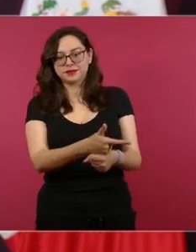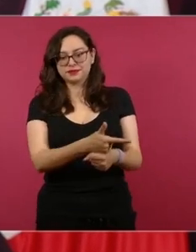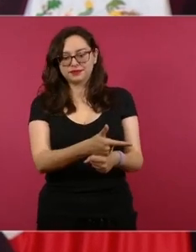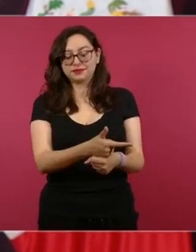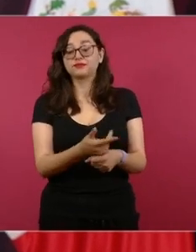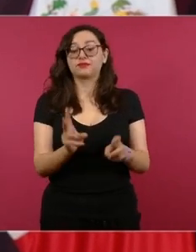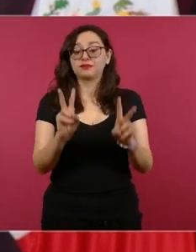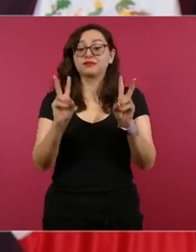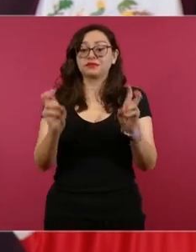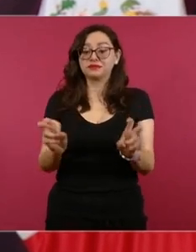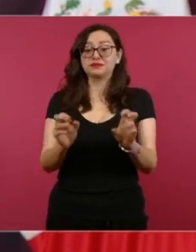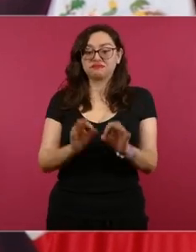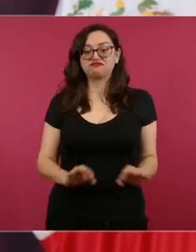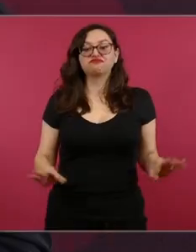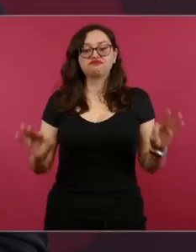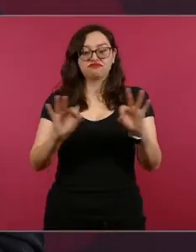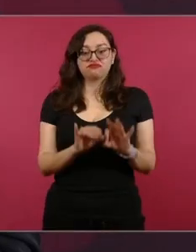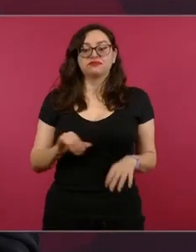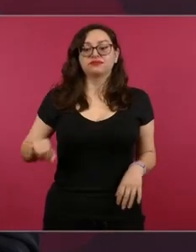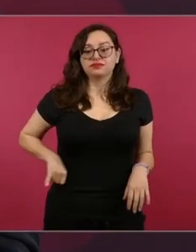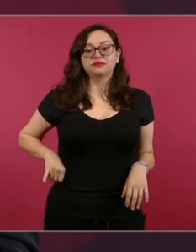Nada más para